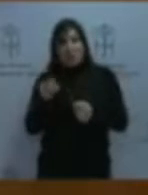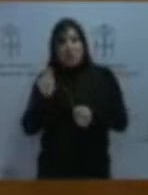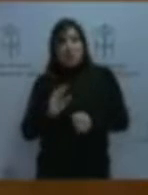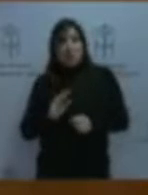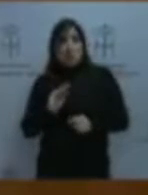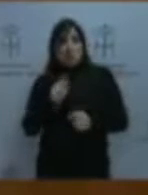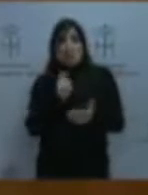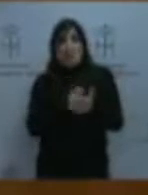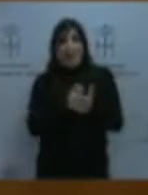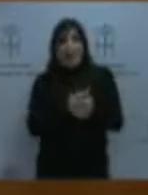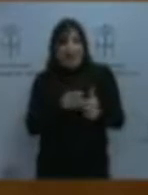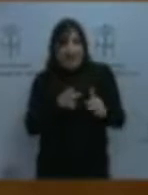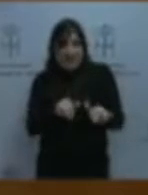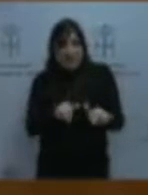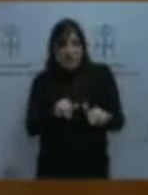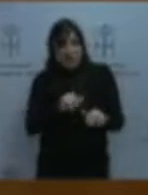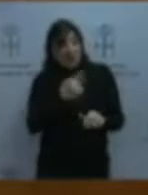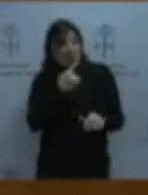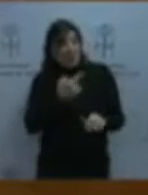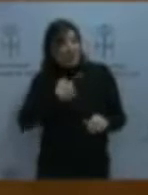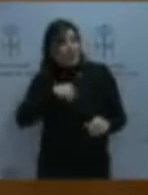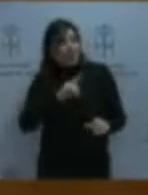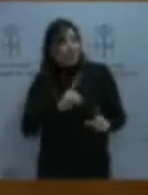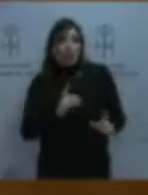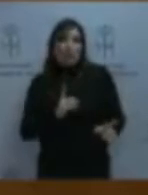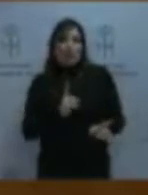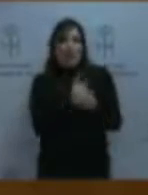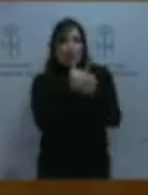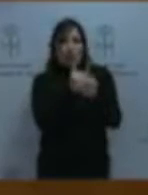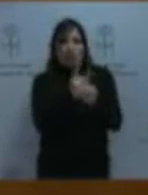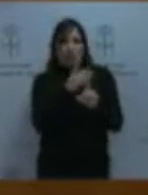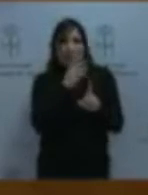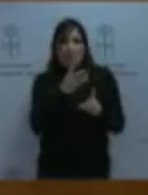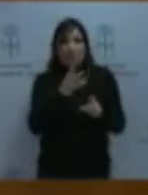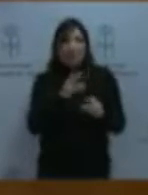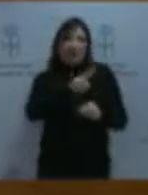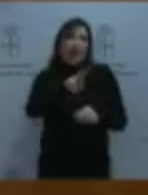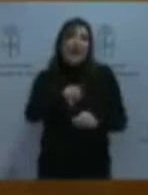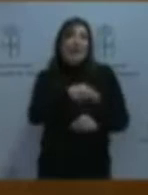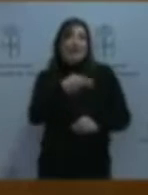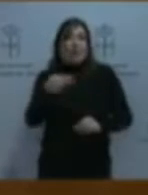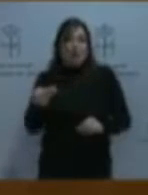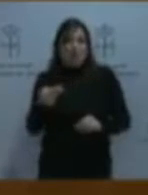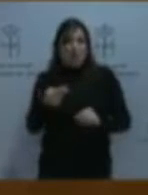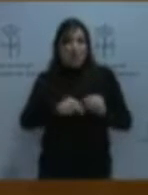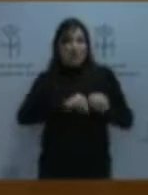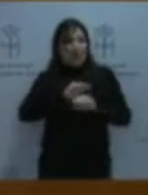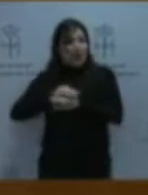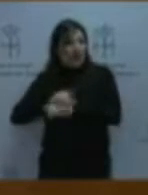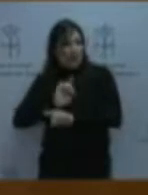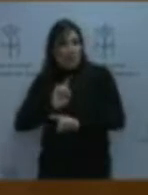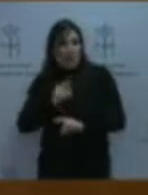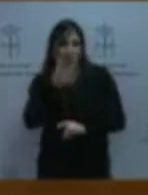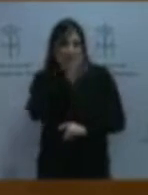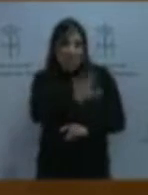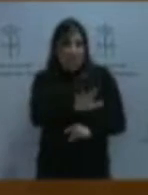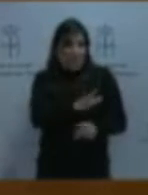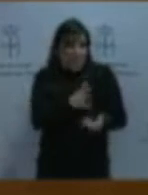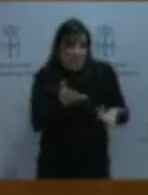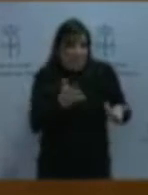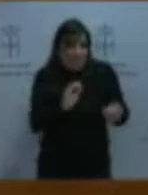vota a incumplir las resoluciones. Y es que si seguimos mirando la